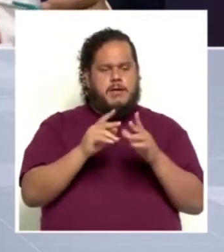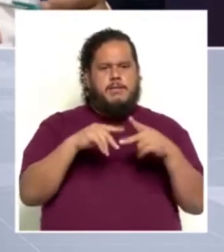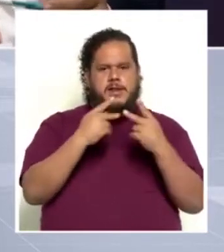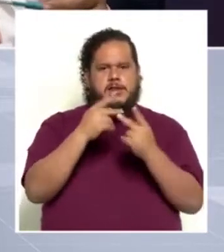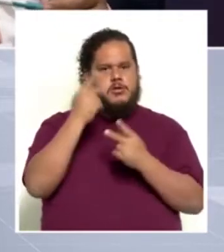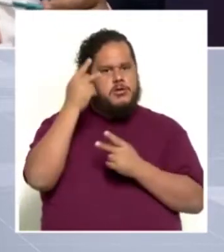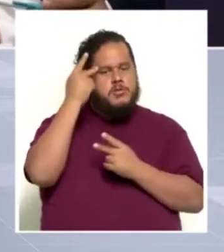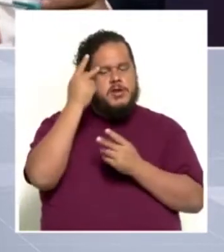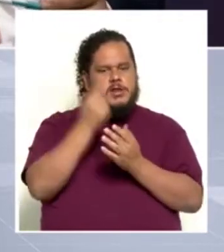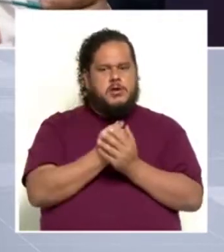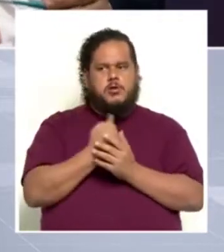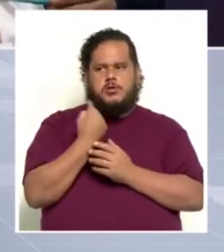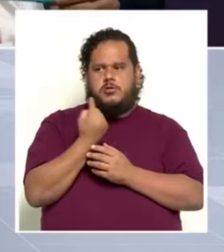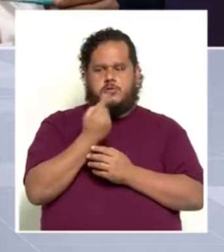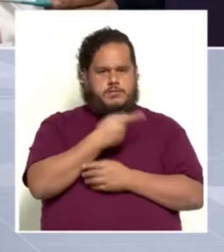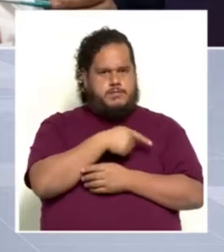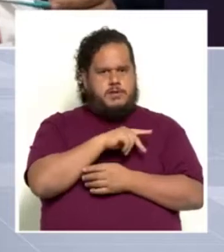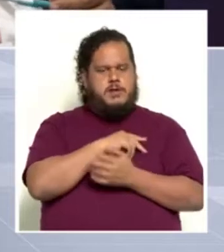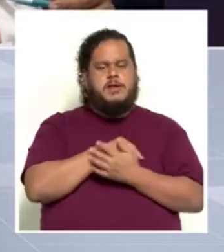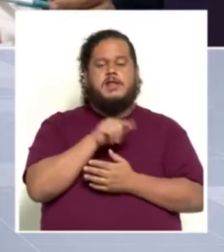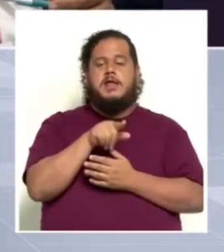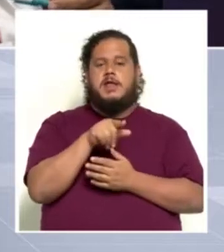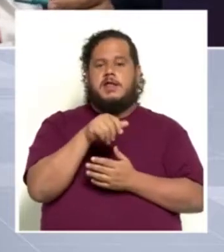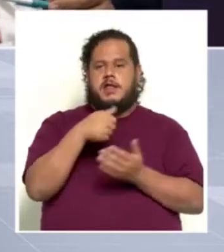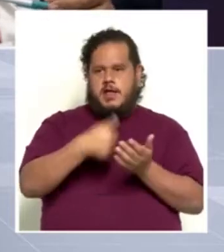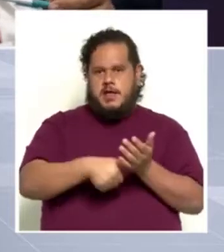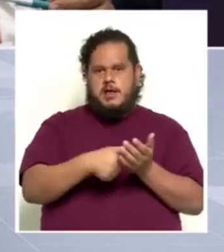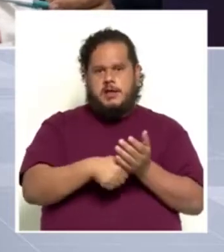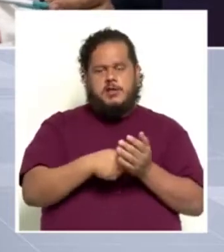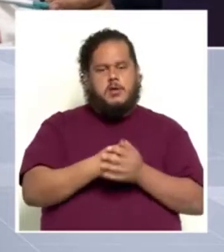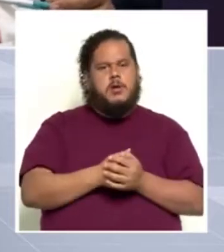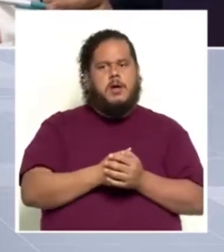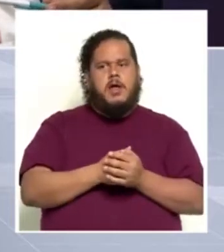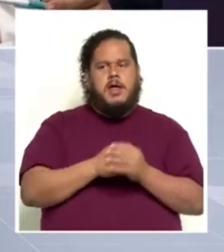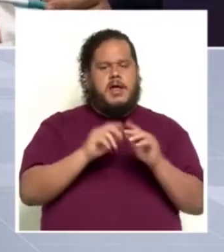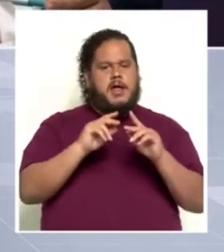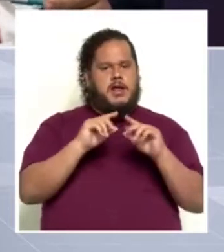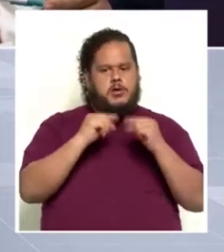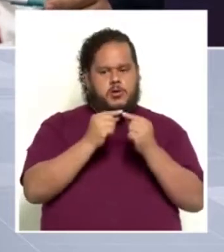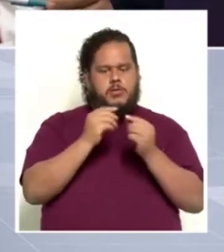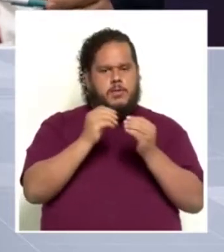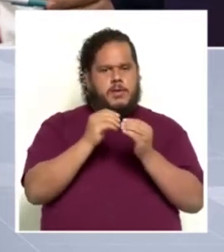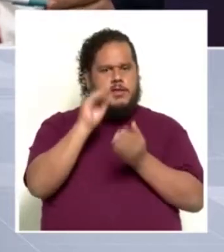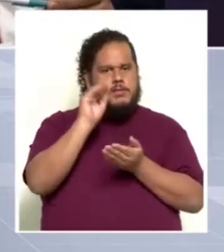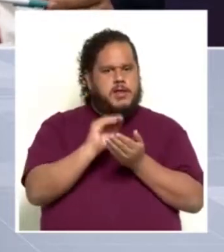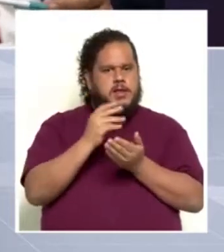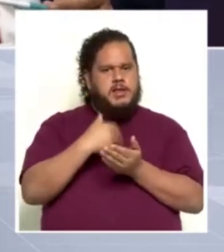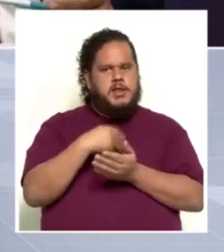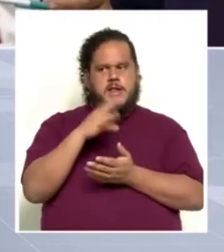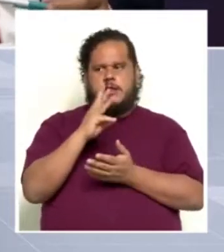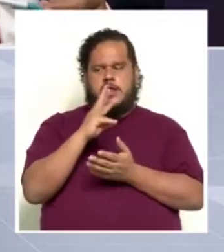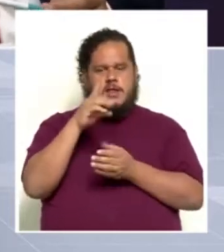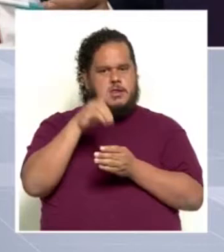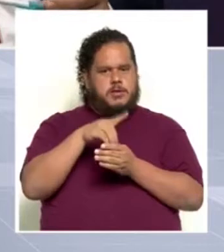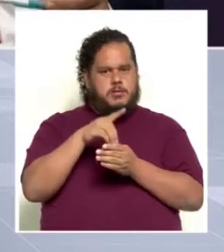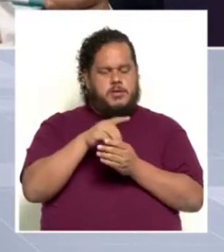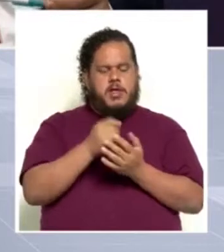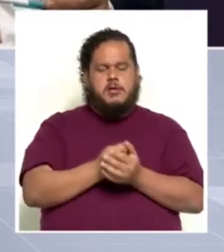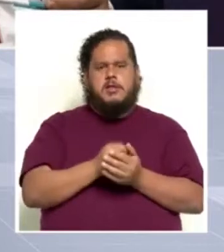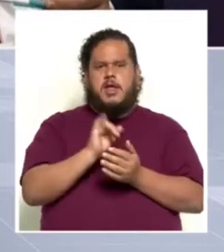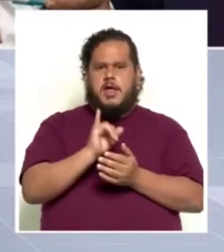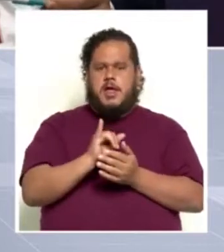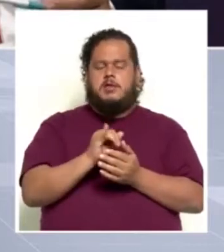unipersonales. En esta elección, la fracción más pequeña, las dos fracciones más pequeñas tienen 6 diputados y diputadas. Eso va a